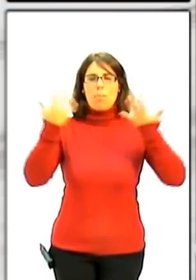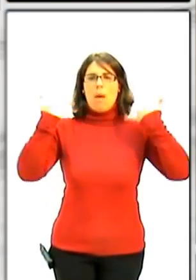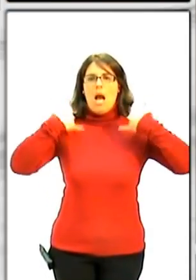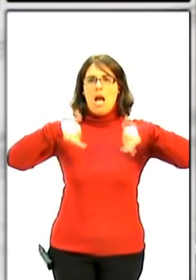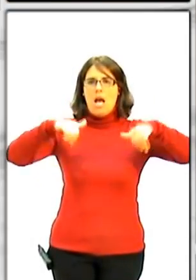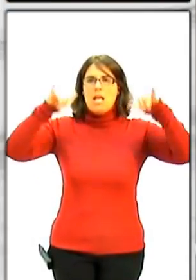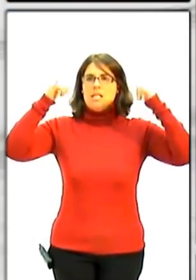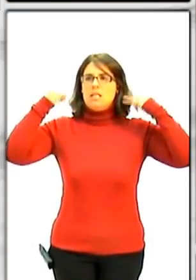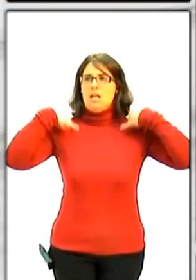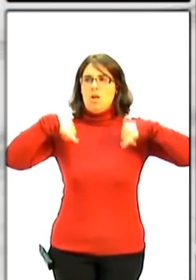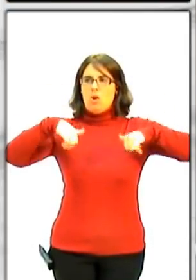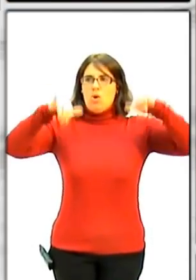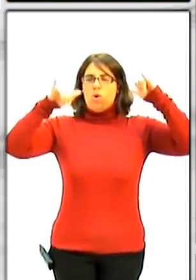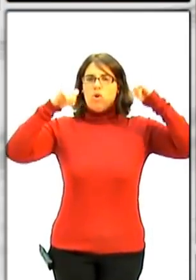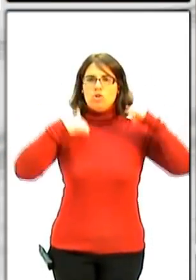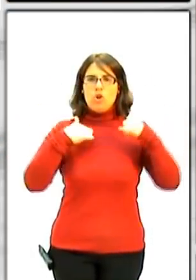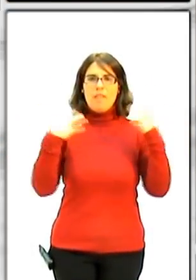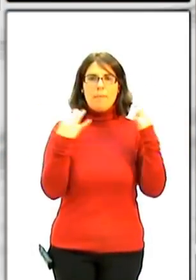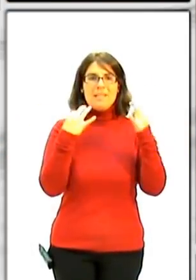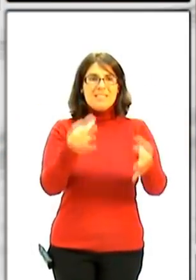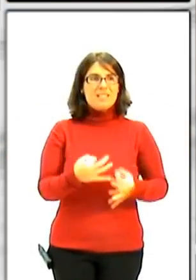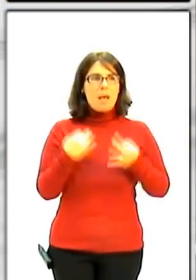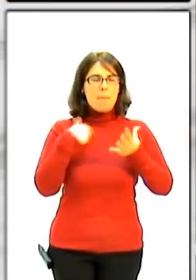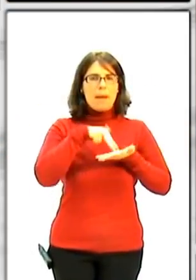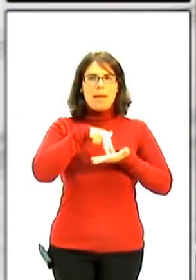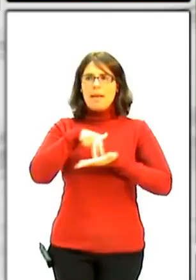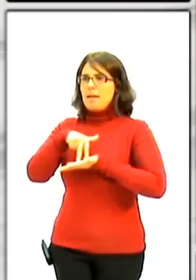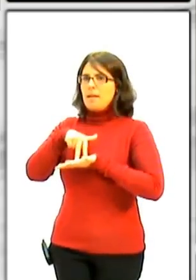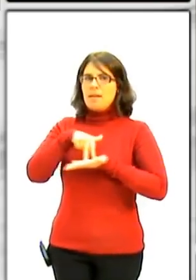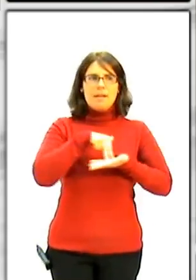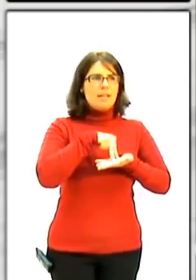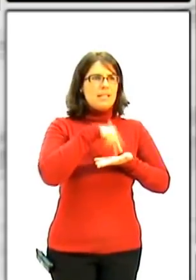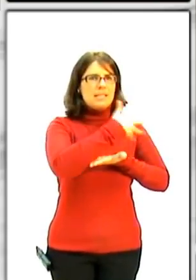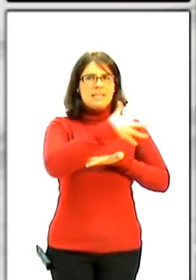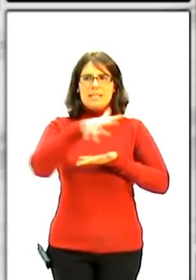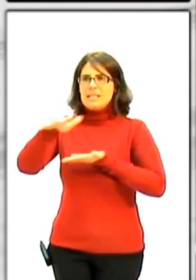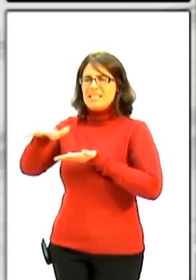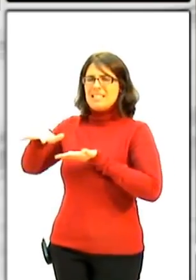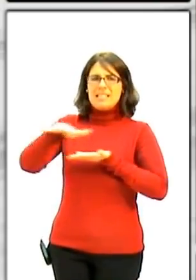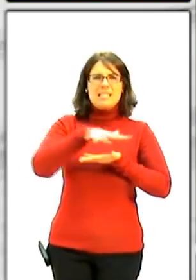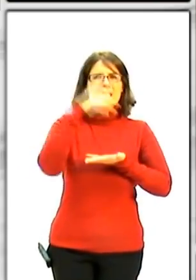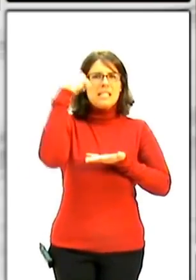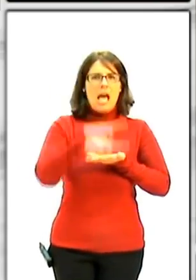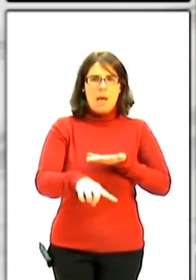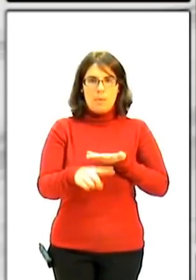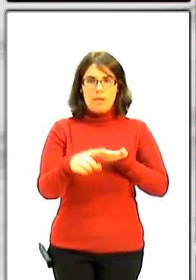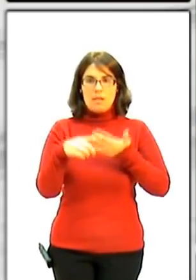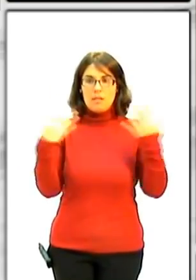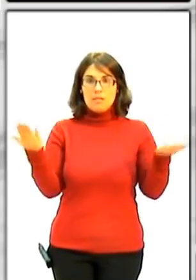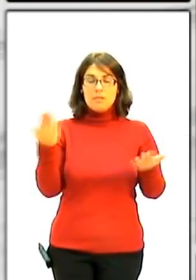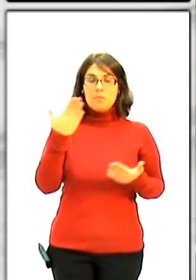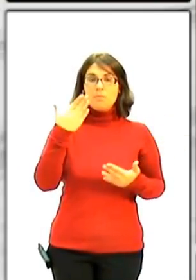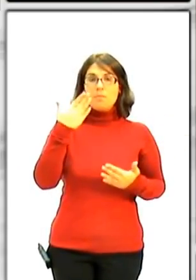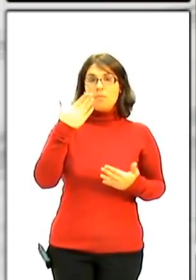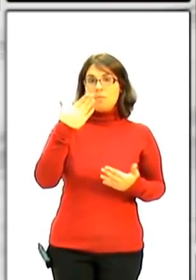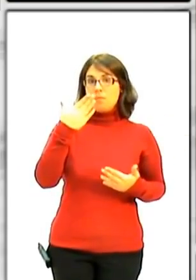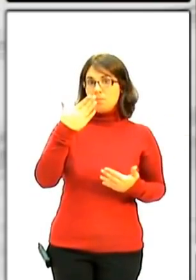que estar en todo momento geoposicionado, es decir, y con esa